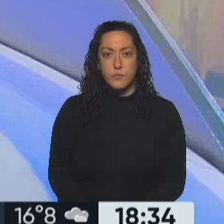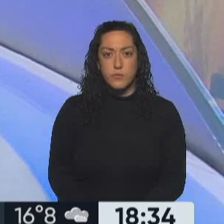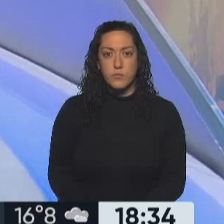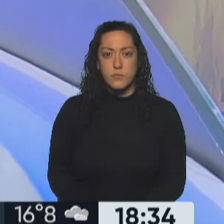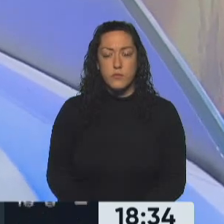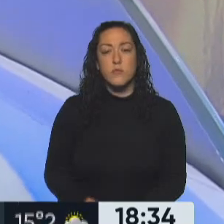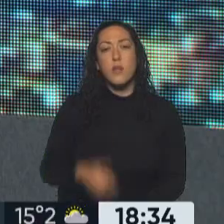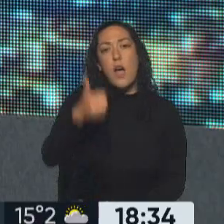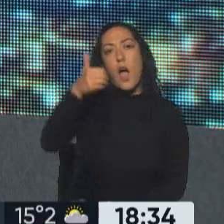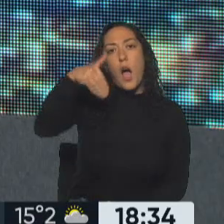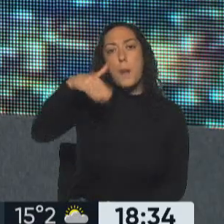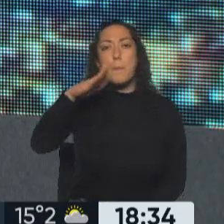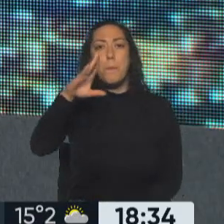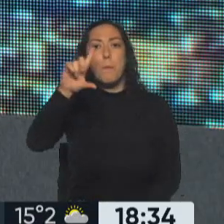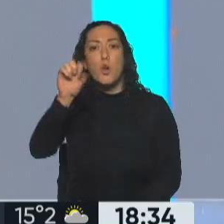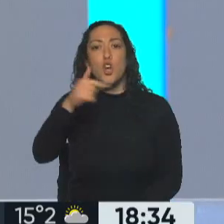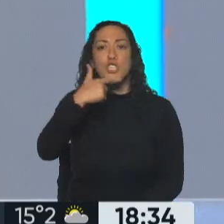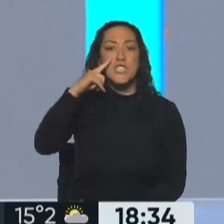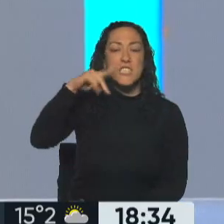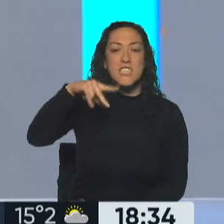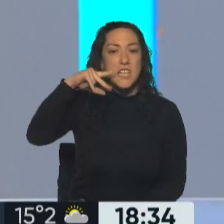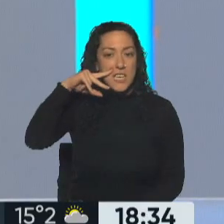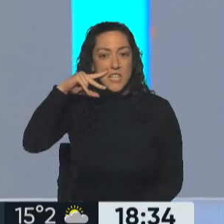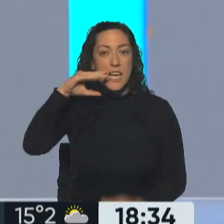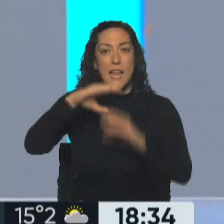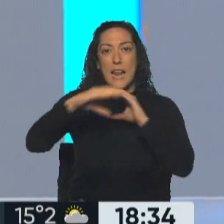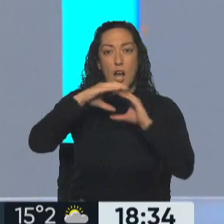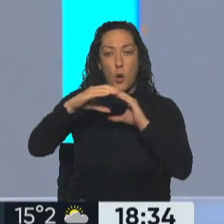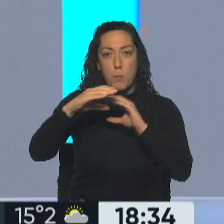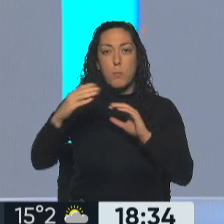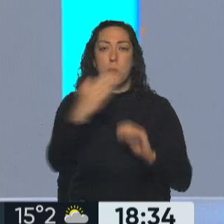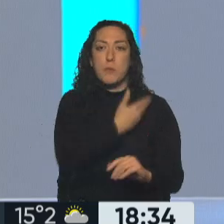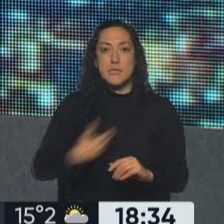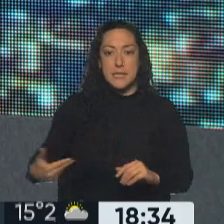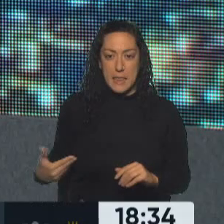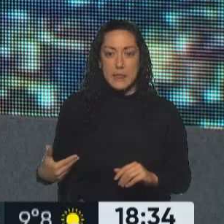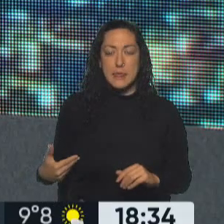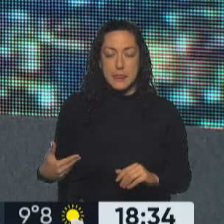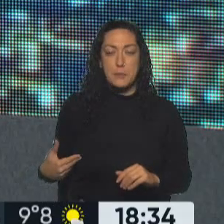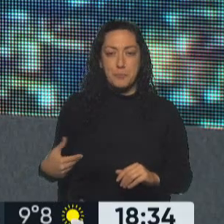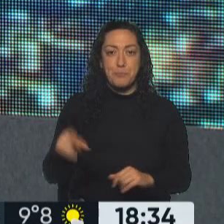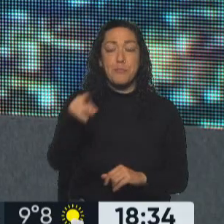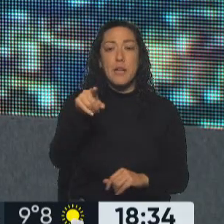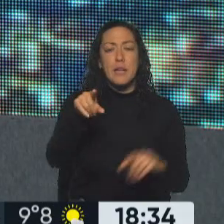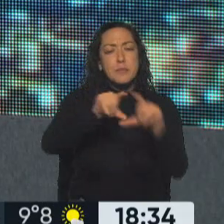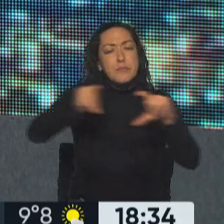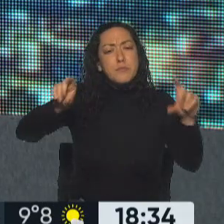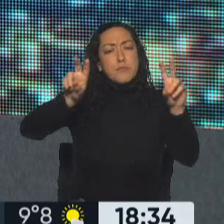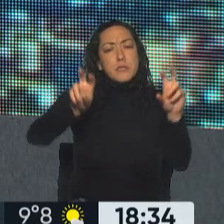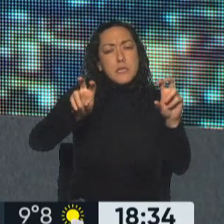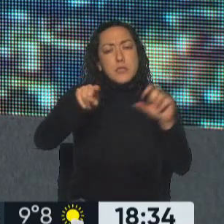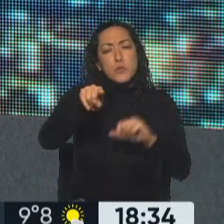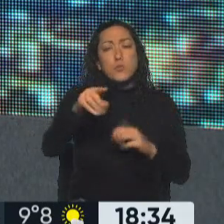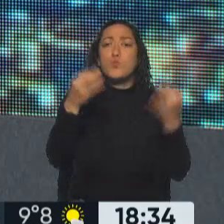A ver, Ambrosini es el titular de NACOM. De NACOM, el Ente Nacional de Comunicaciones. Digo, ese título es